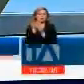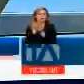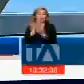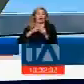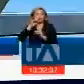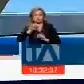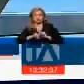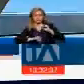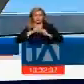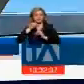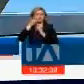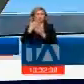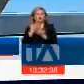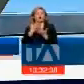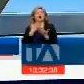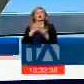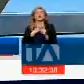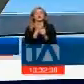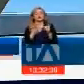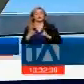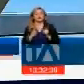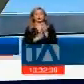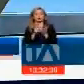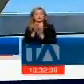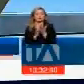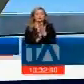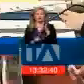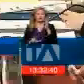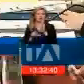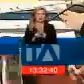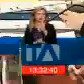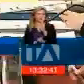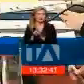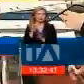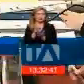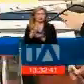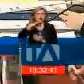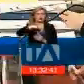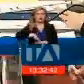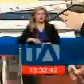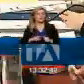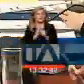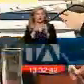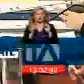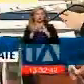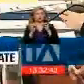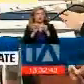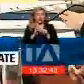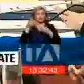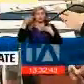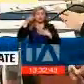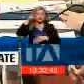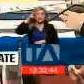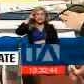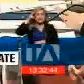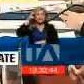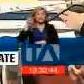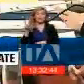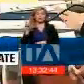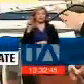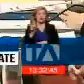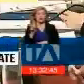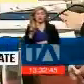debate del proyecto de ley de crecimiento económico y votarlo. Primero fue la bancada del movimiento Creo. Se quejan